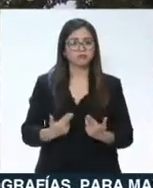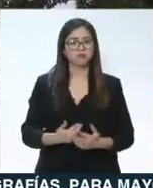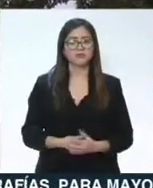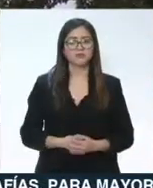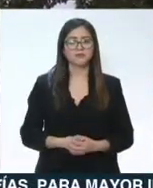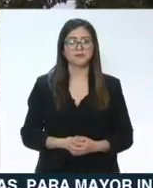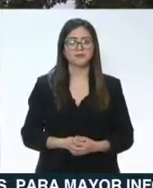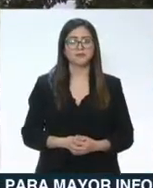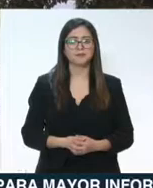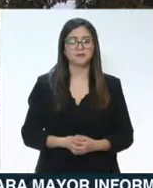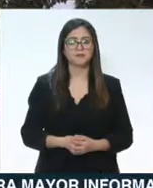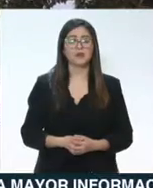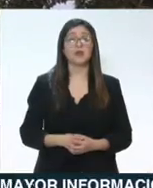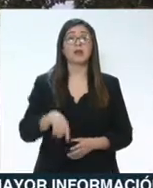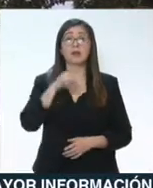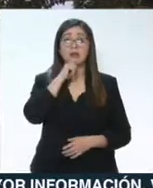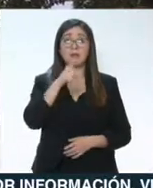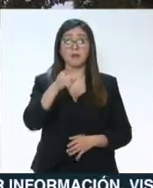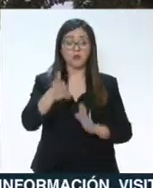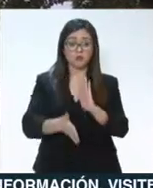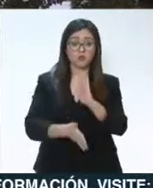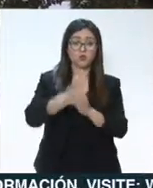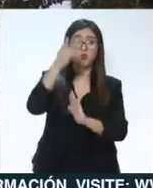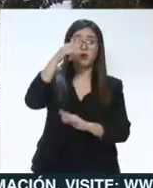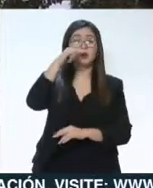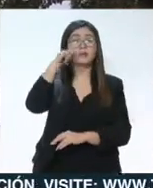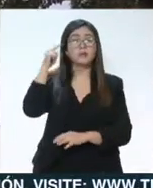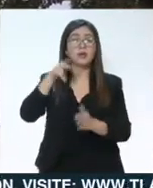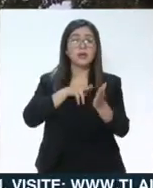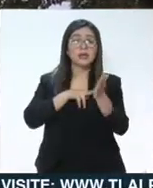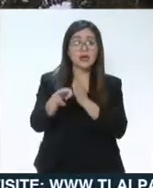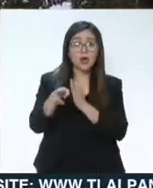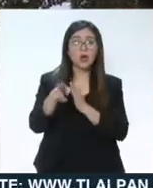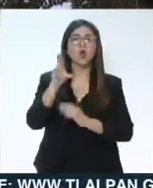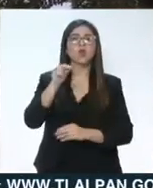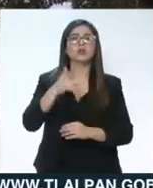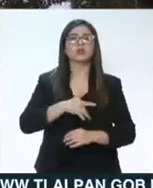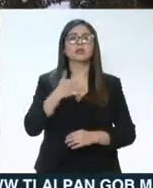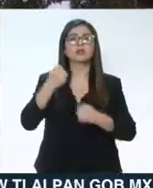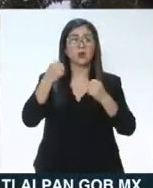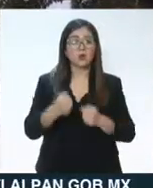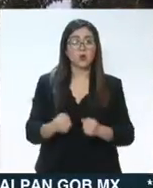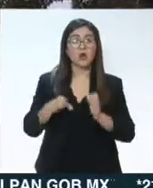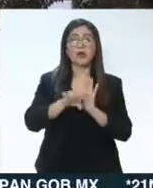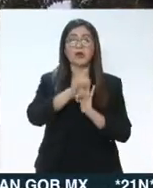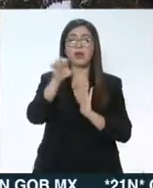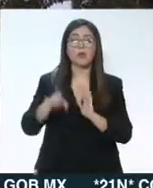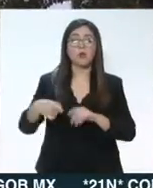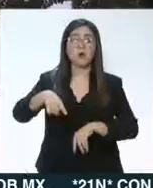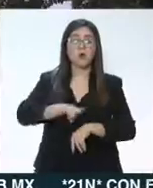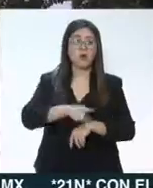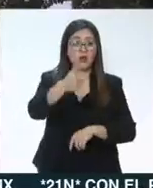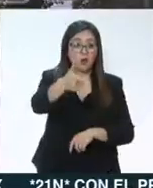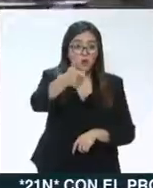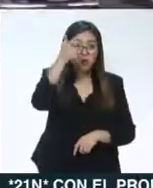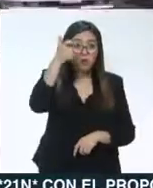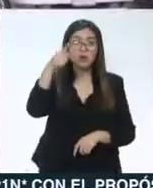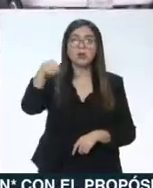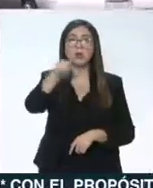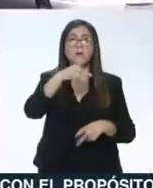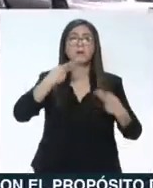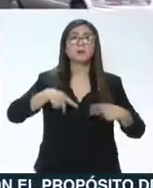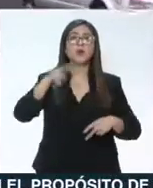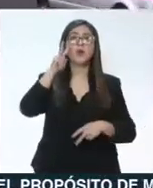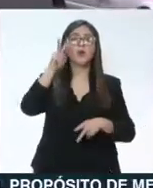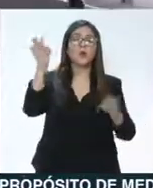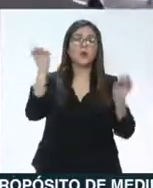el vidrio polarizado podría ser algo de inseguridad, ya que en caso de ser asaltados, pues no se vería a través de...